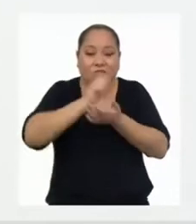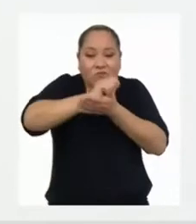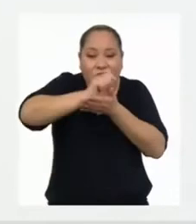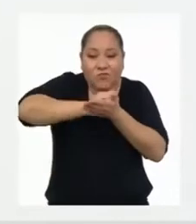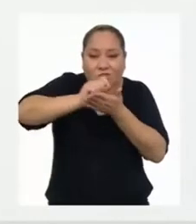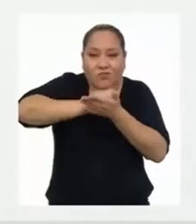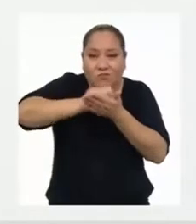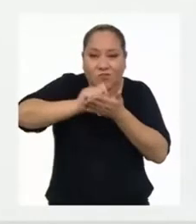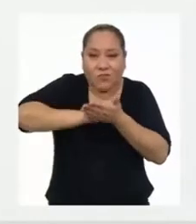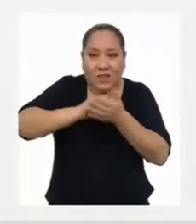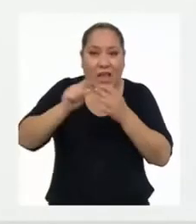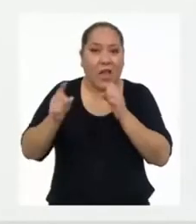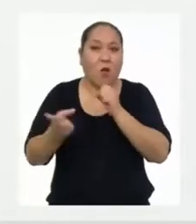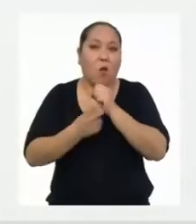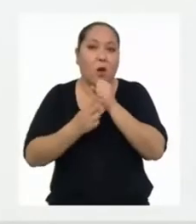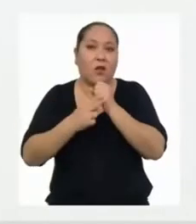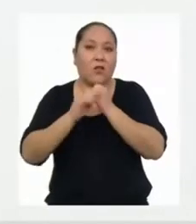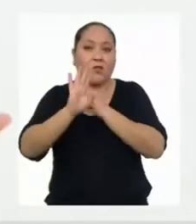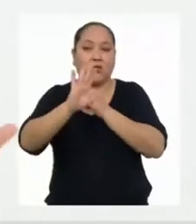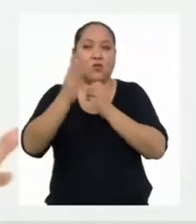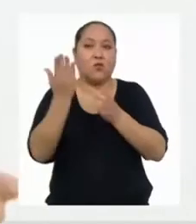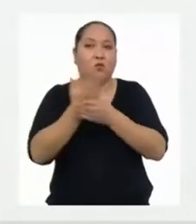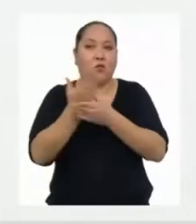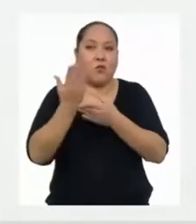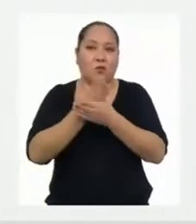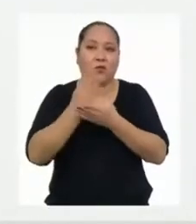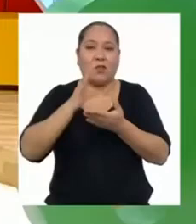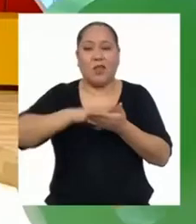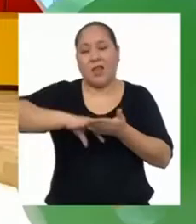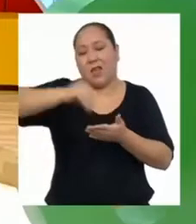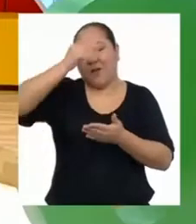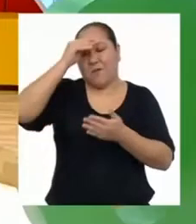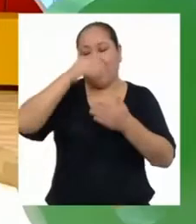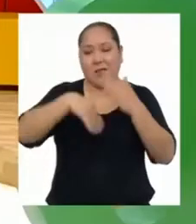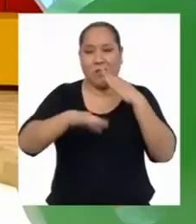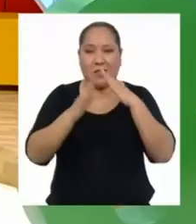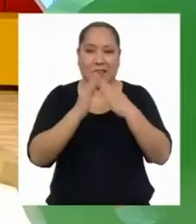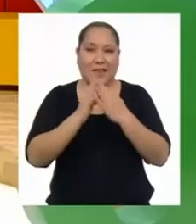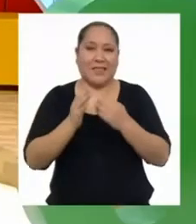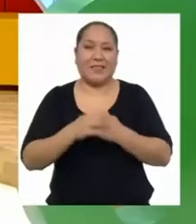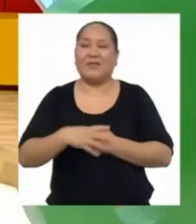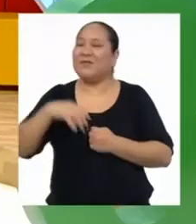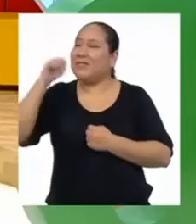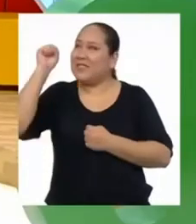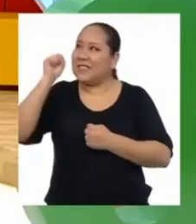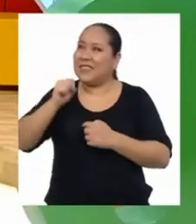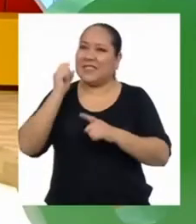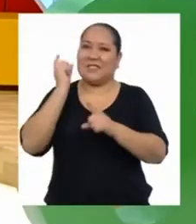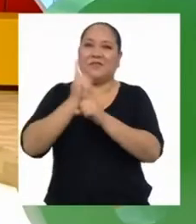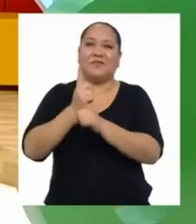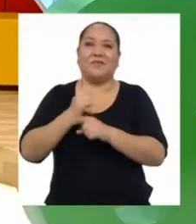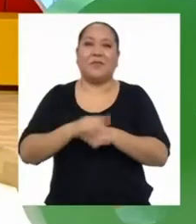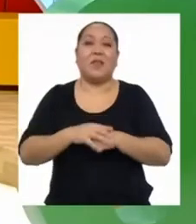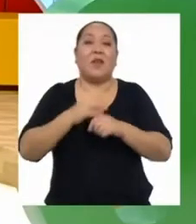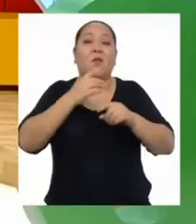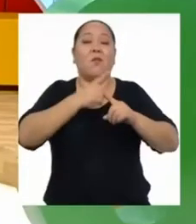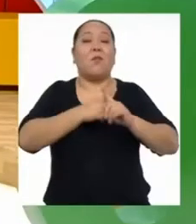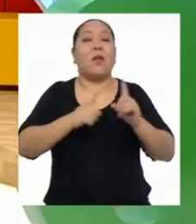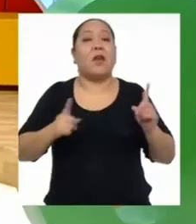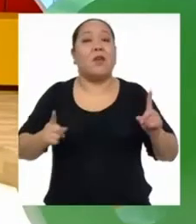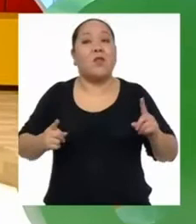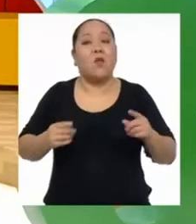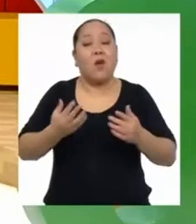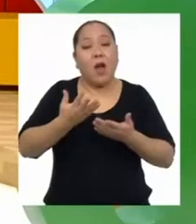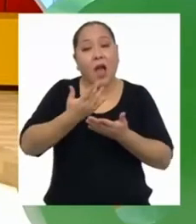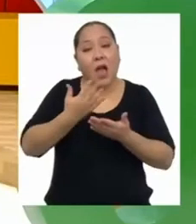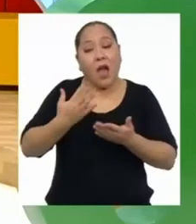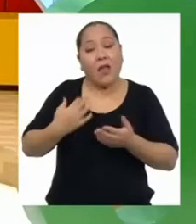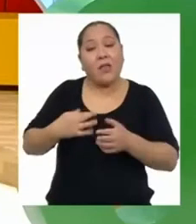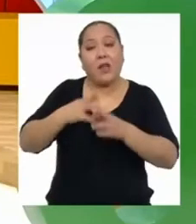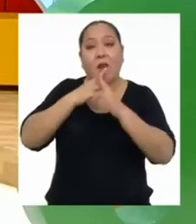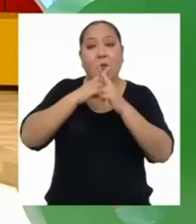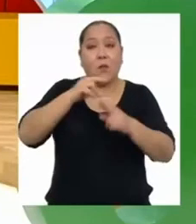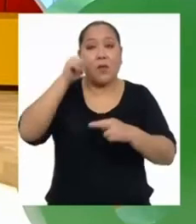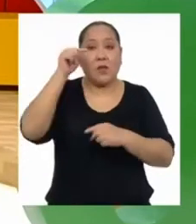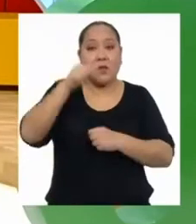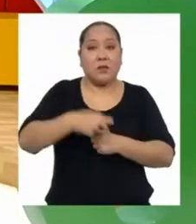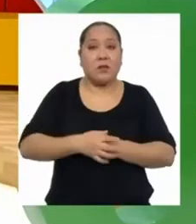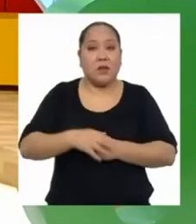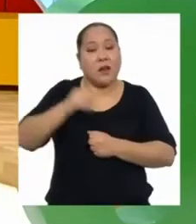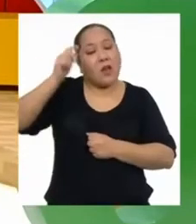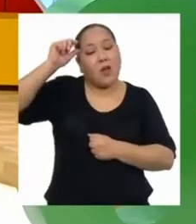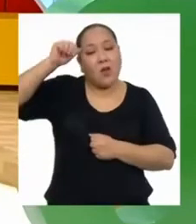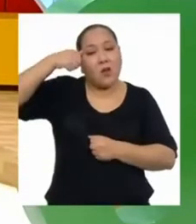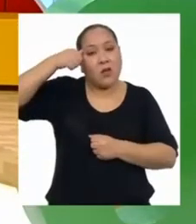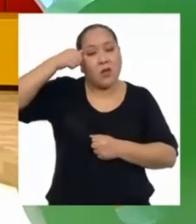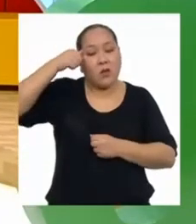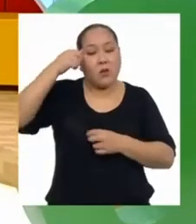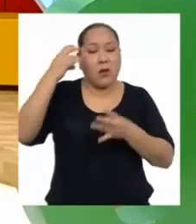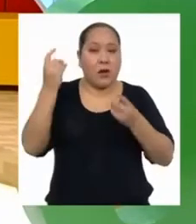bien archivadas en sus portafolios de Aprendo en Casa. Así es, pero antes de responder a eso, repasemos